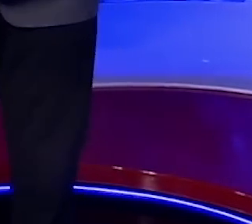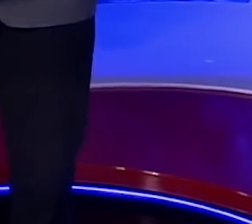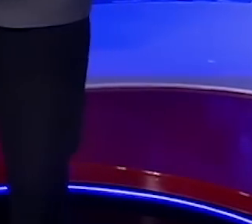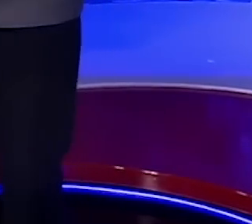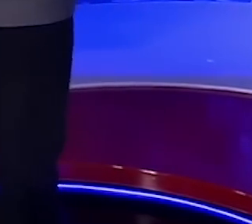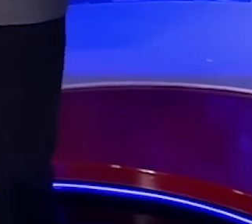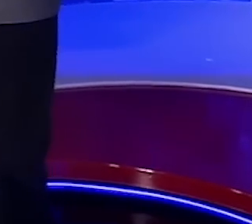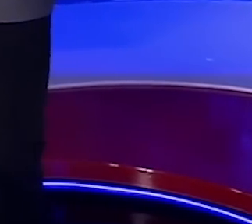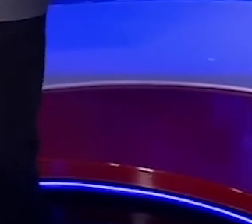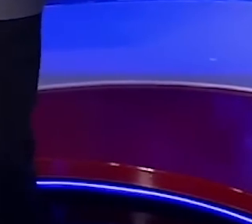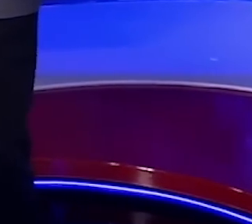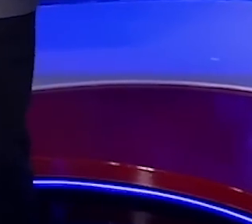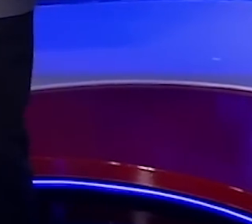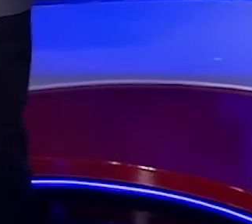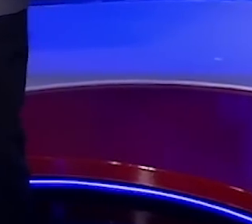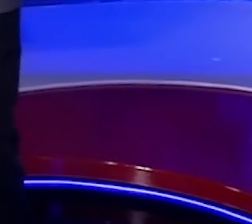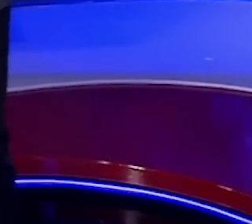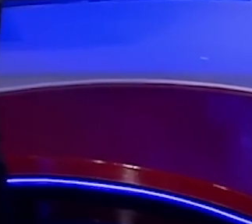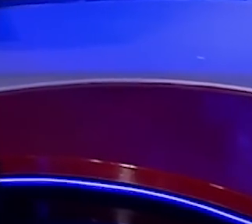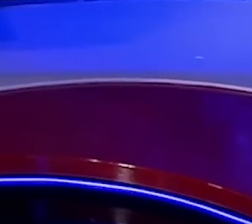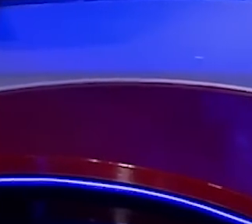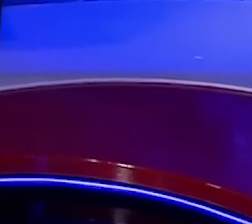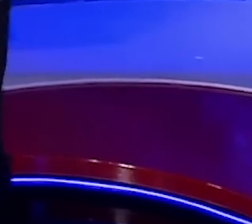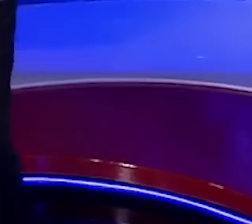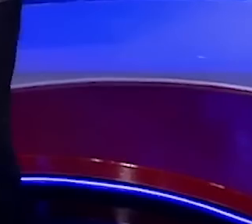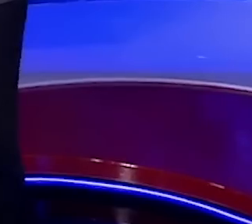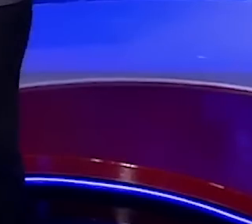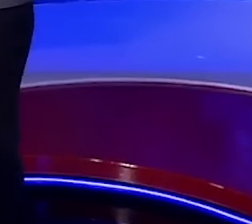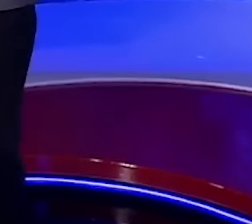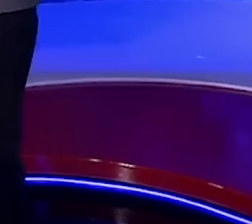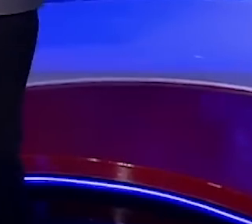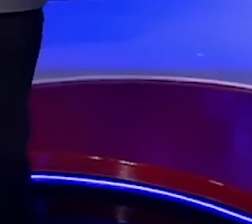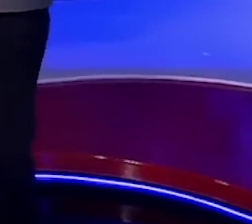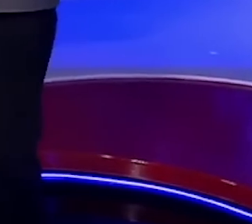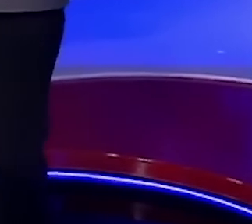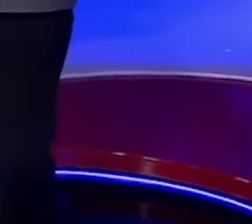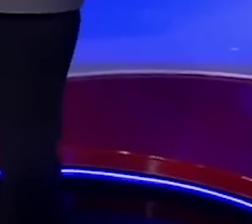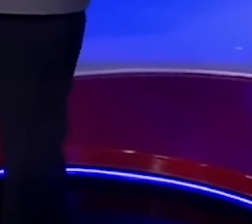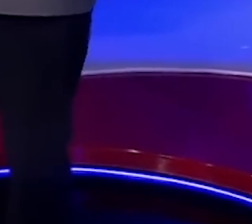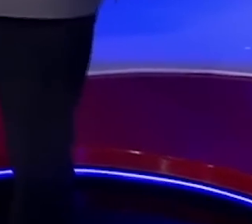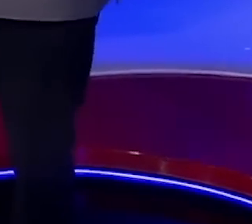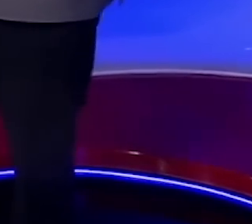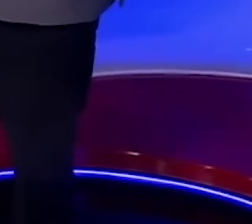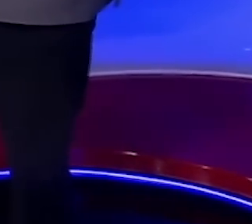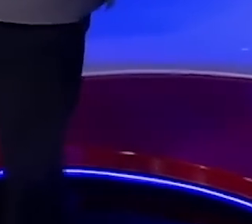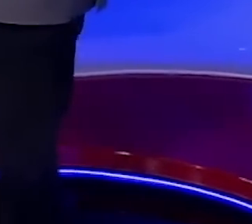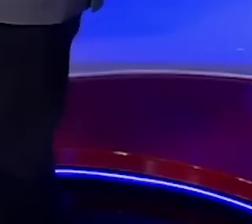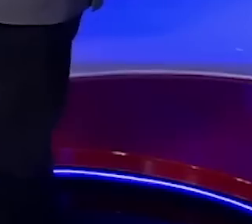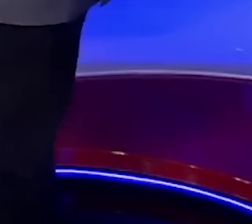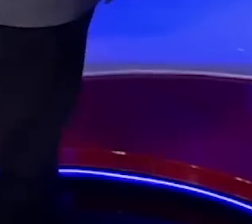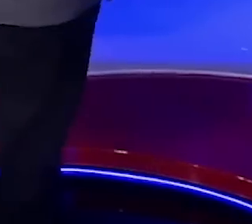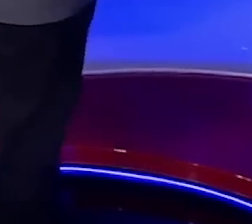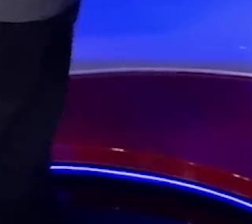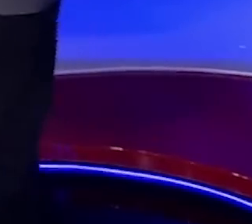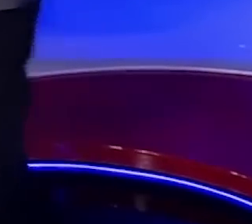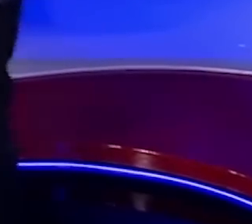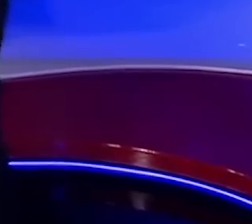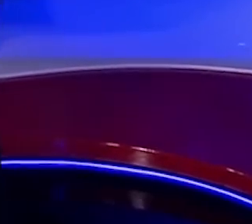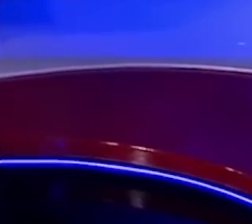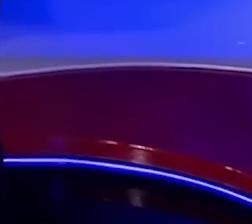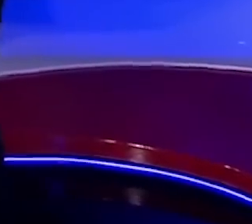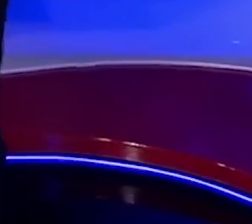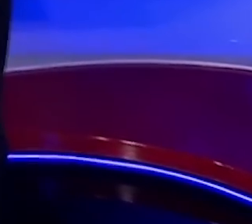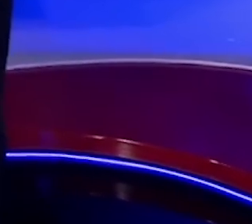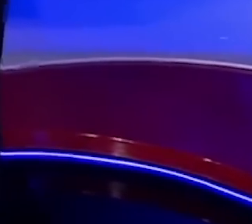Disposiciones por medidas de seguridad. Y Ecuador ya se prepara para el partido del 12 de octubre frente a Bolivia tras su triunfo